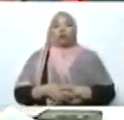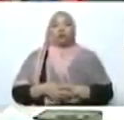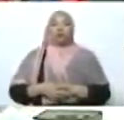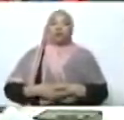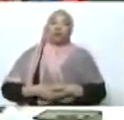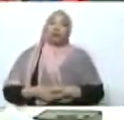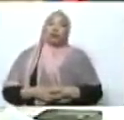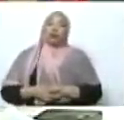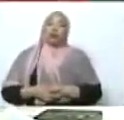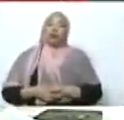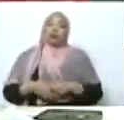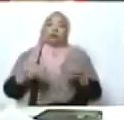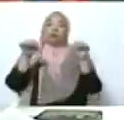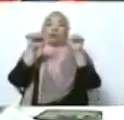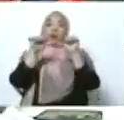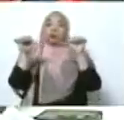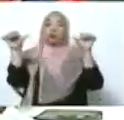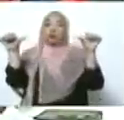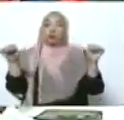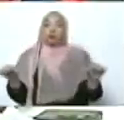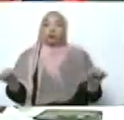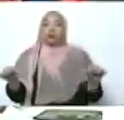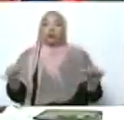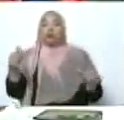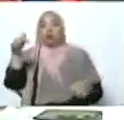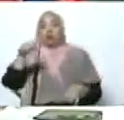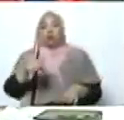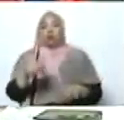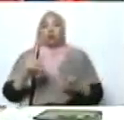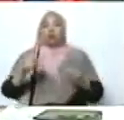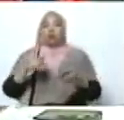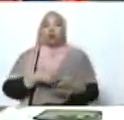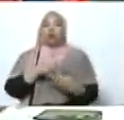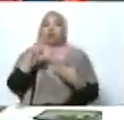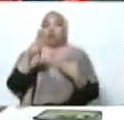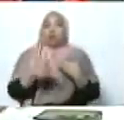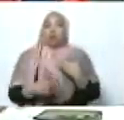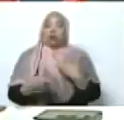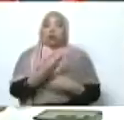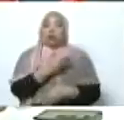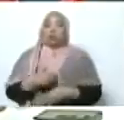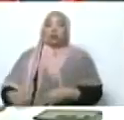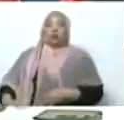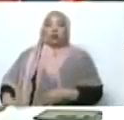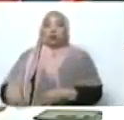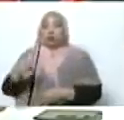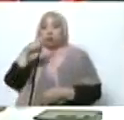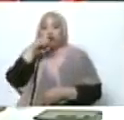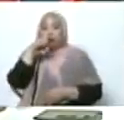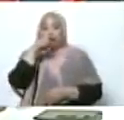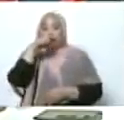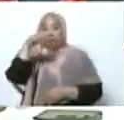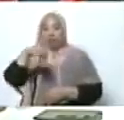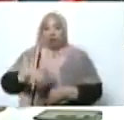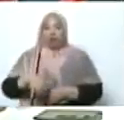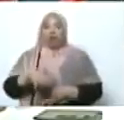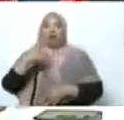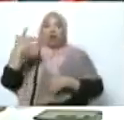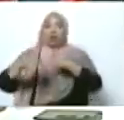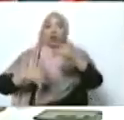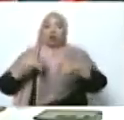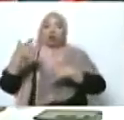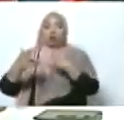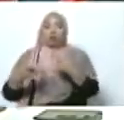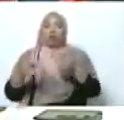Es el sistema. Vamos ahora por el sistema. Y cuando el presidente Nicolás Maduro nos dio en Consejo de Estado, cumpliendo las atribuciones